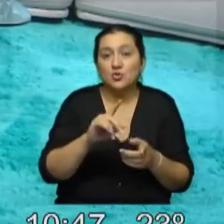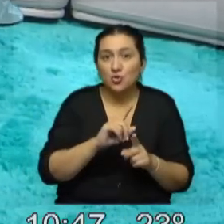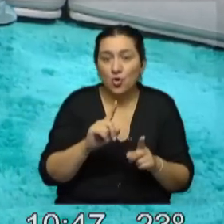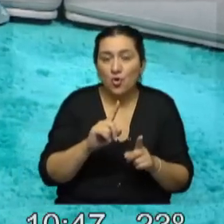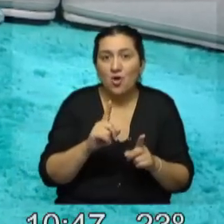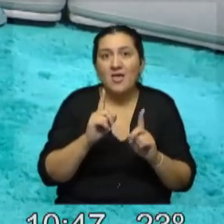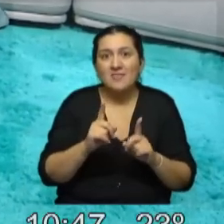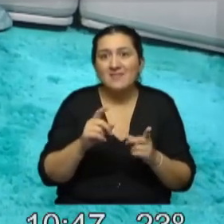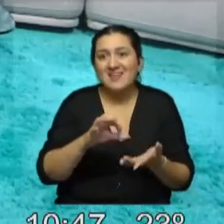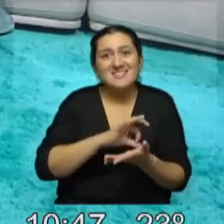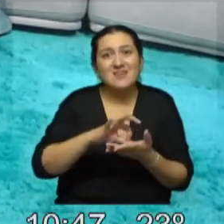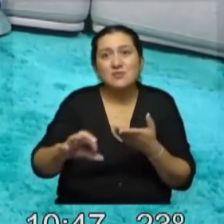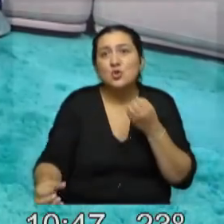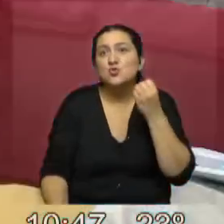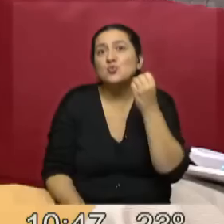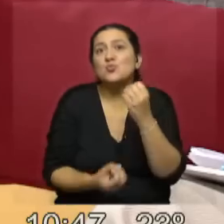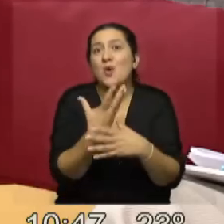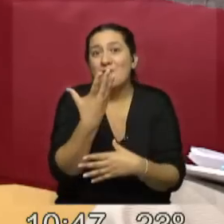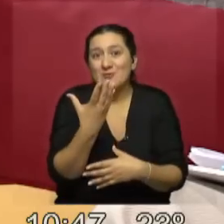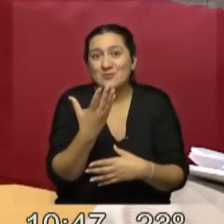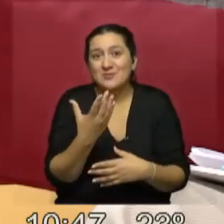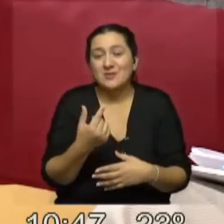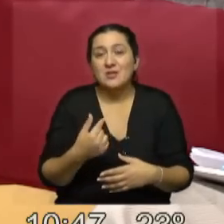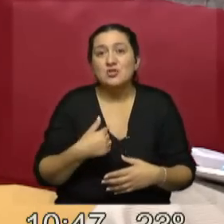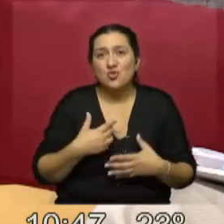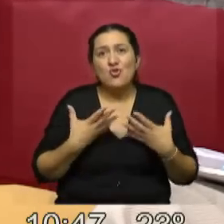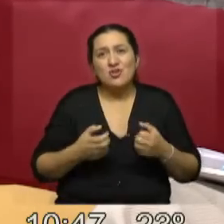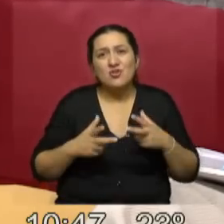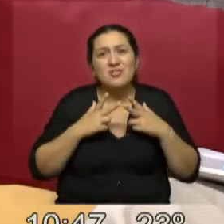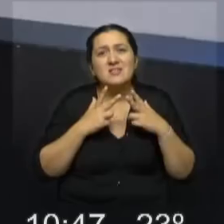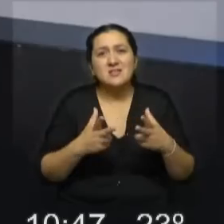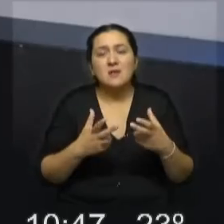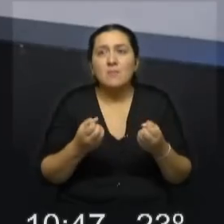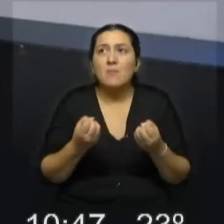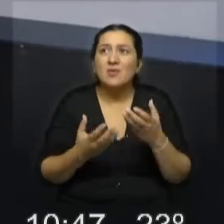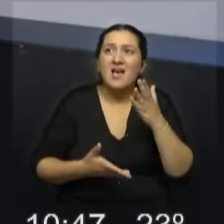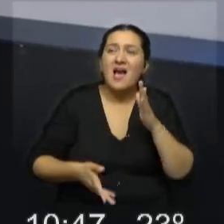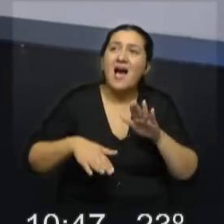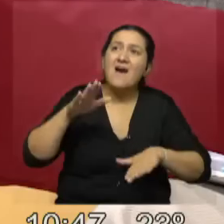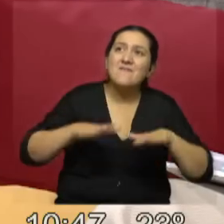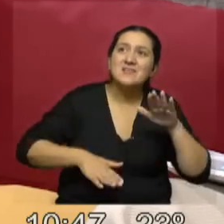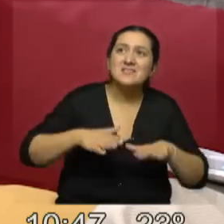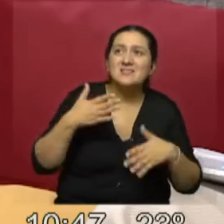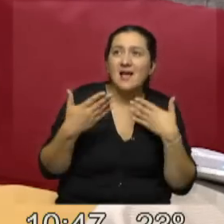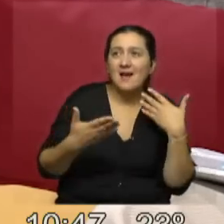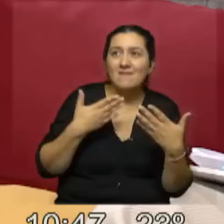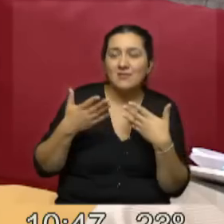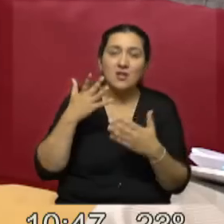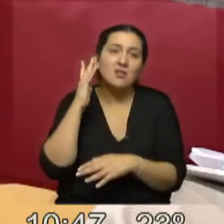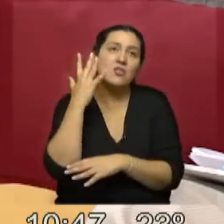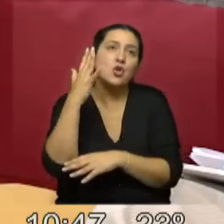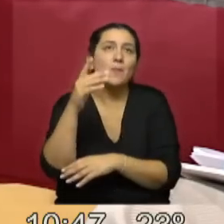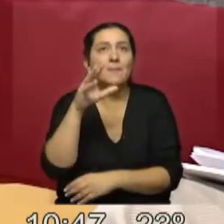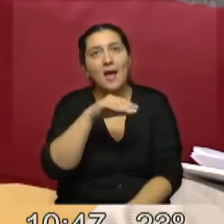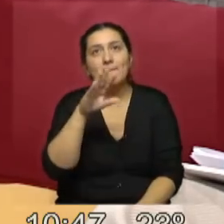servicios nuevos lo quiero decir porque lo tengo atragantado porque a veces se habla este el interior